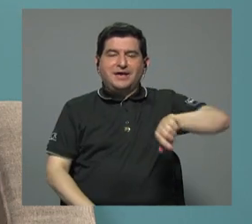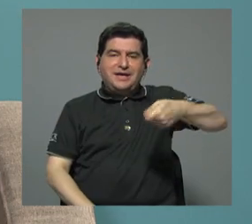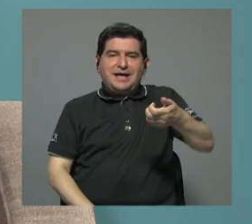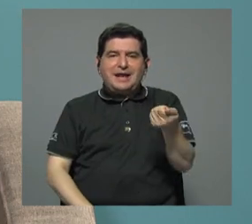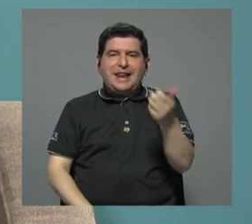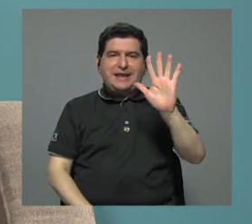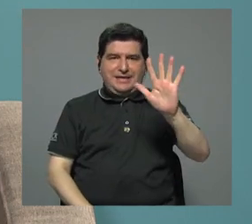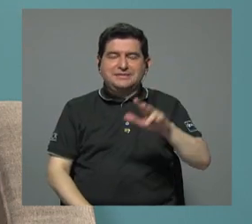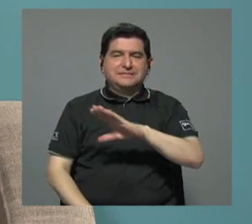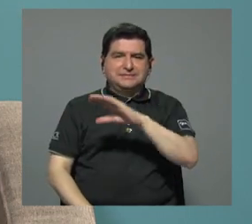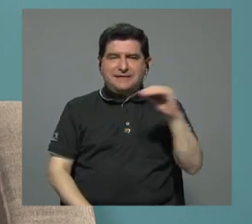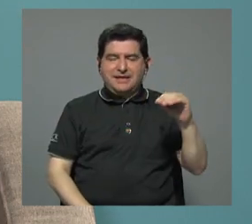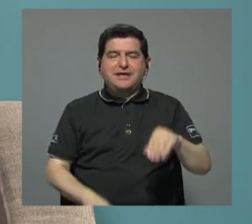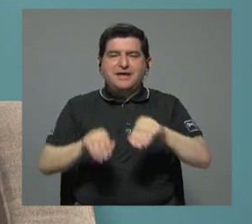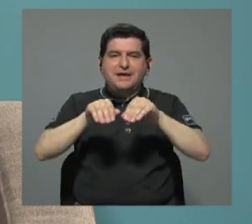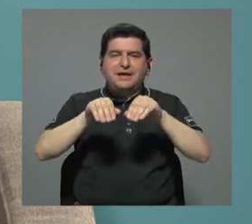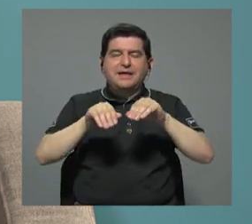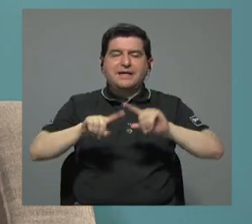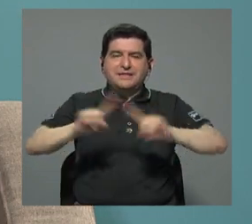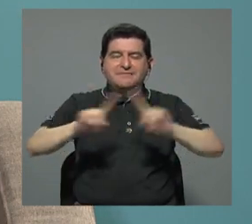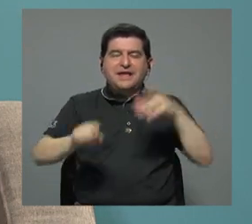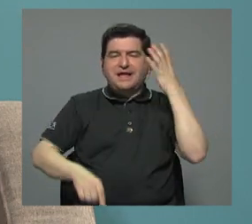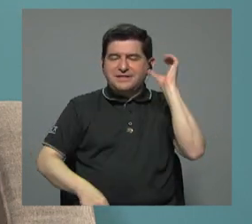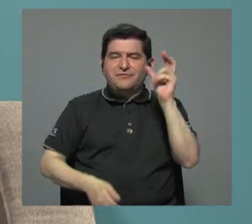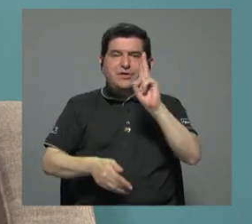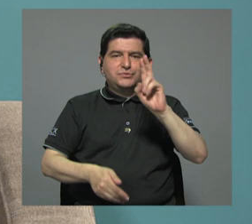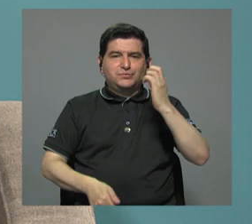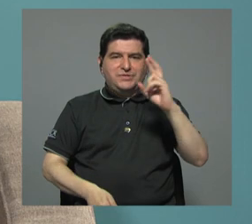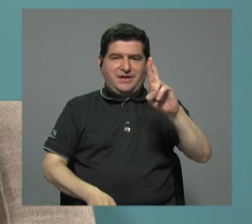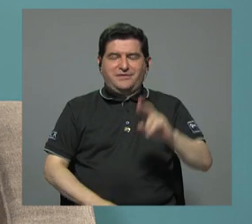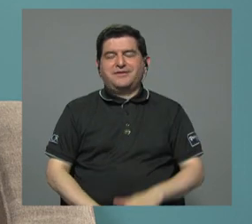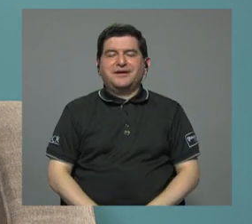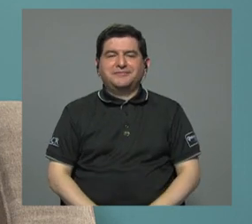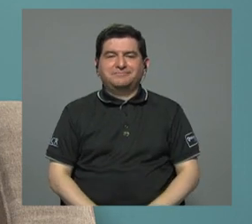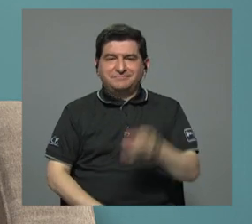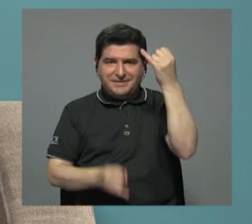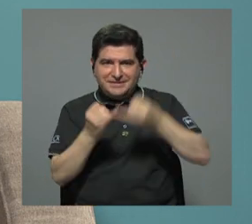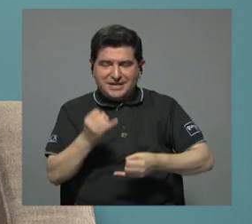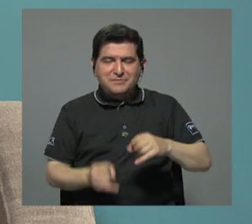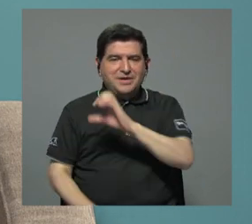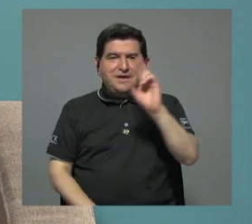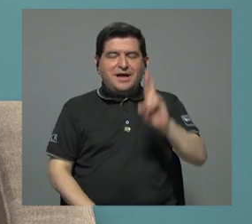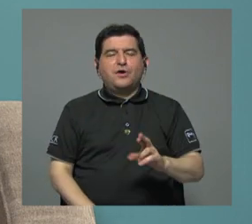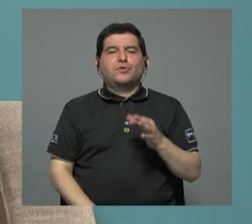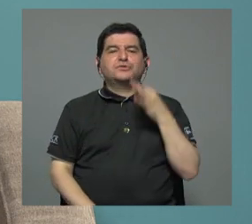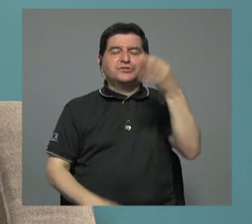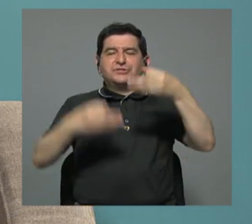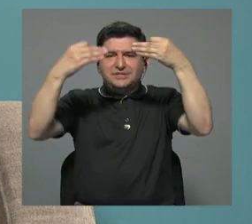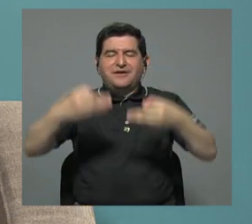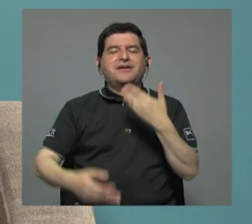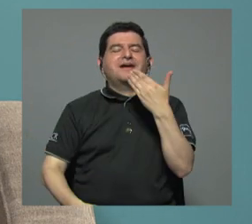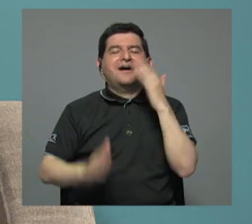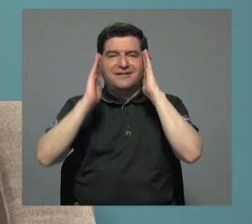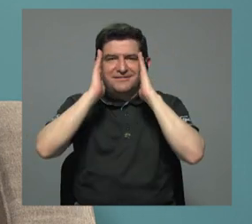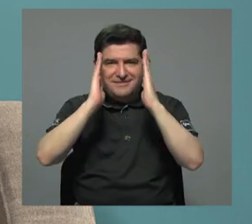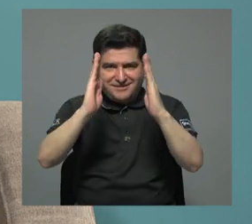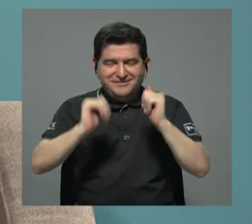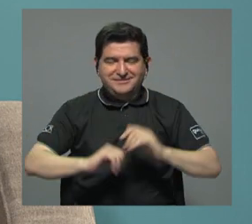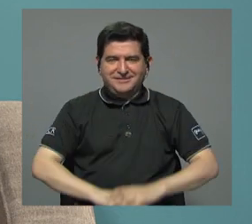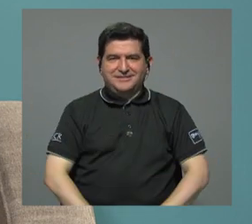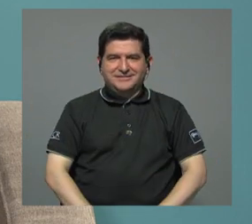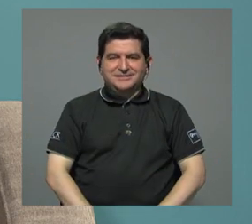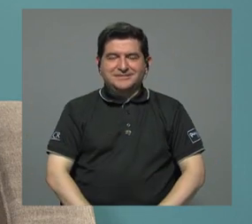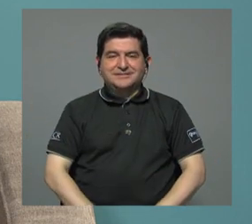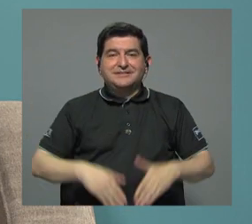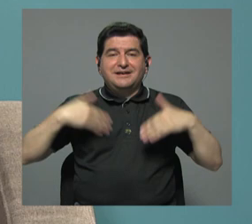15 y por supuesto las radioemisoras de la universidad de costa rica hasta aquí costa rica en juego muchísimas gracias por su atención que